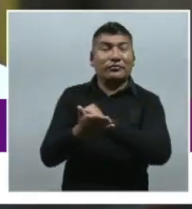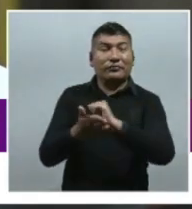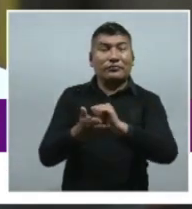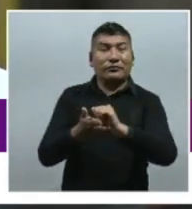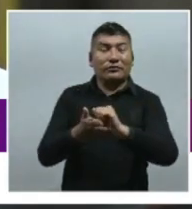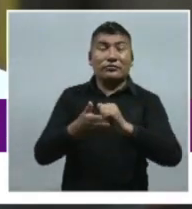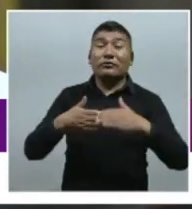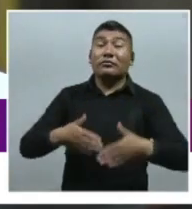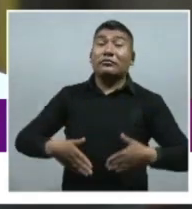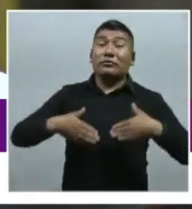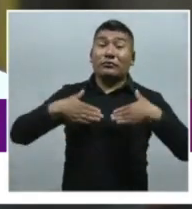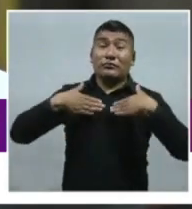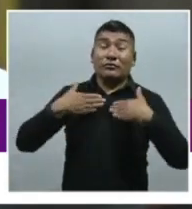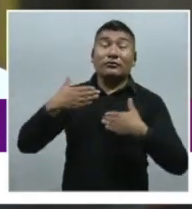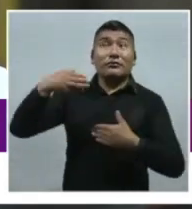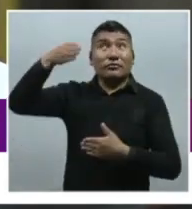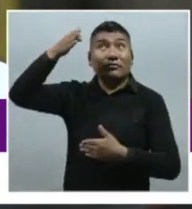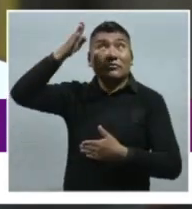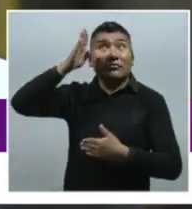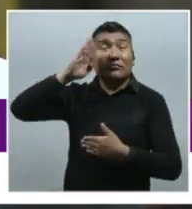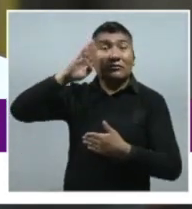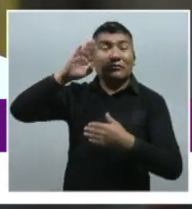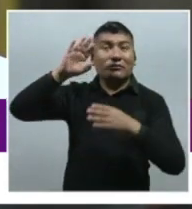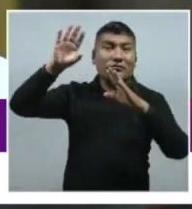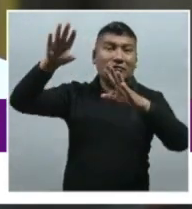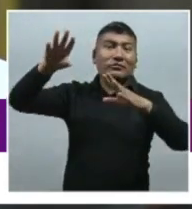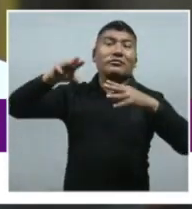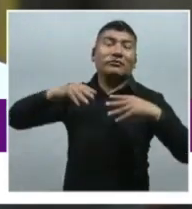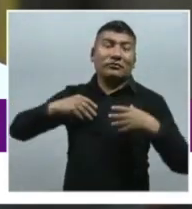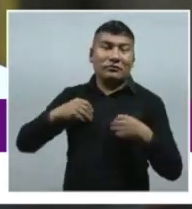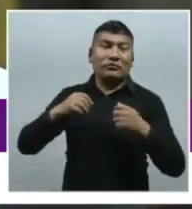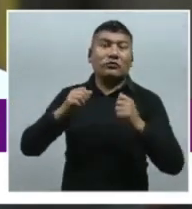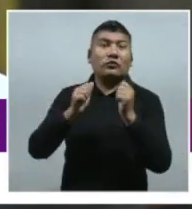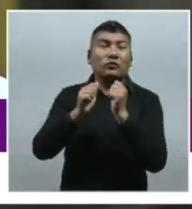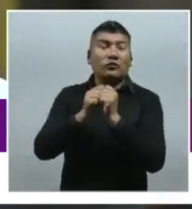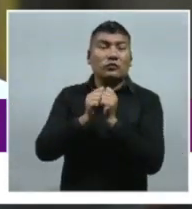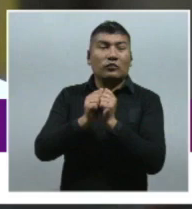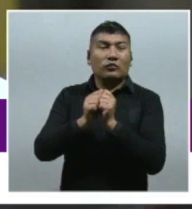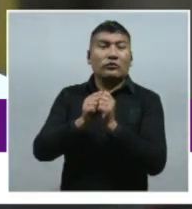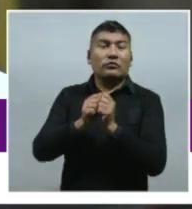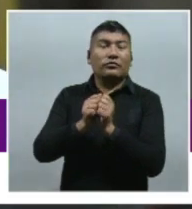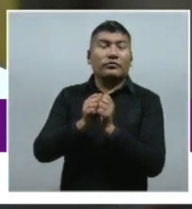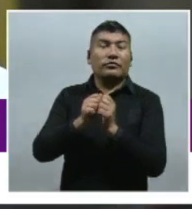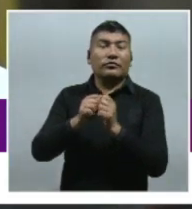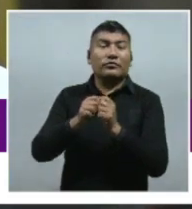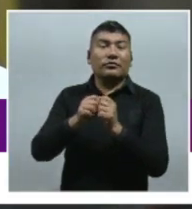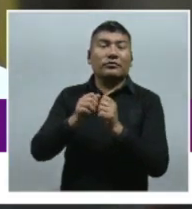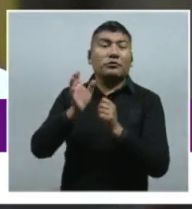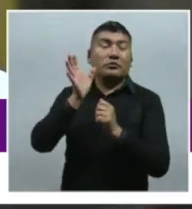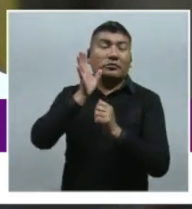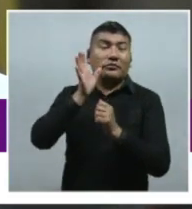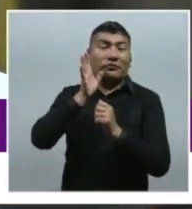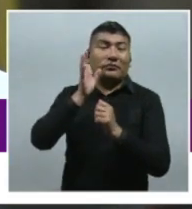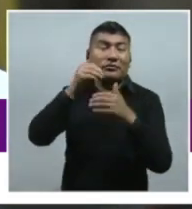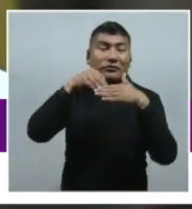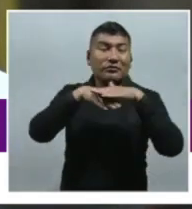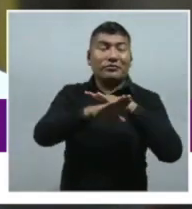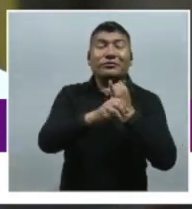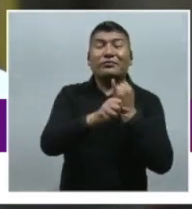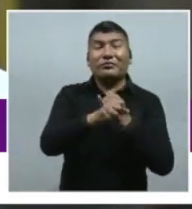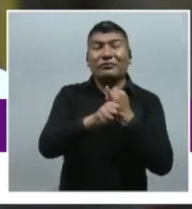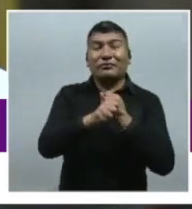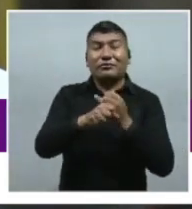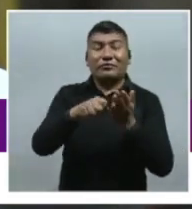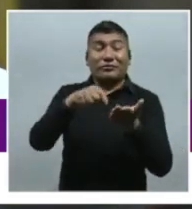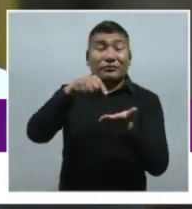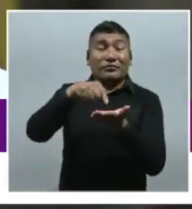la vida de Dios recibimos a través de la maternidad de la iglesia esa